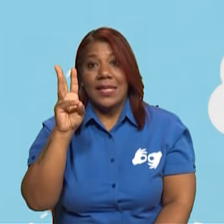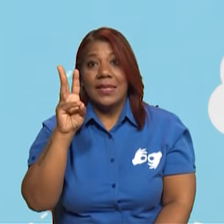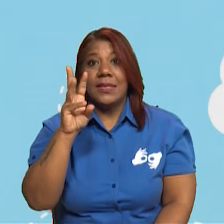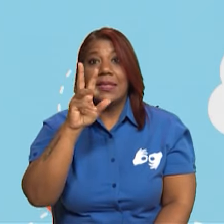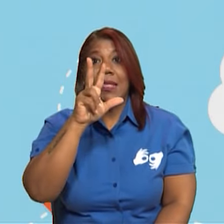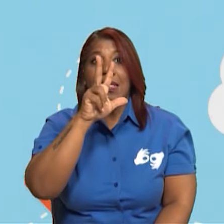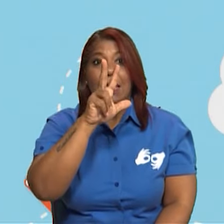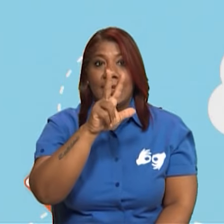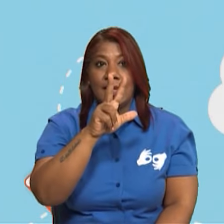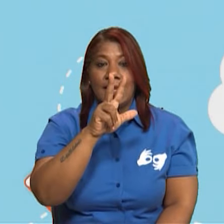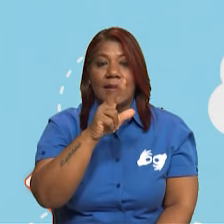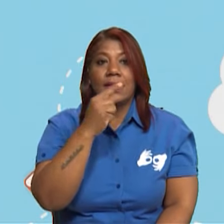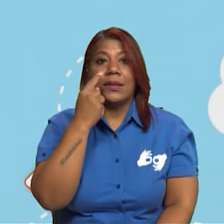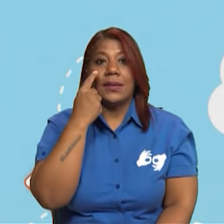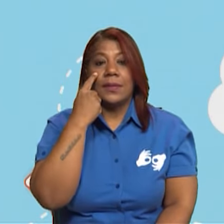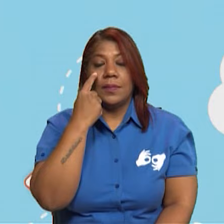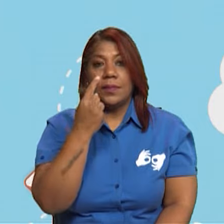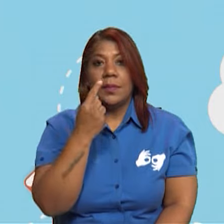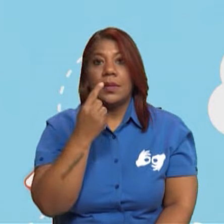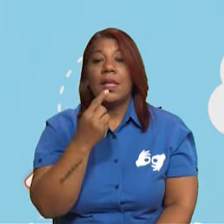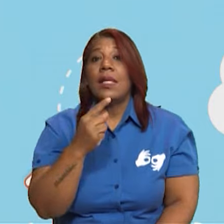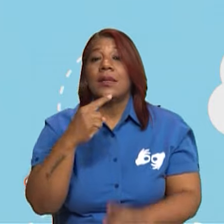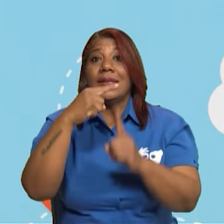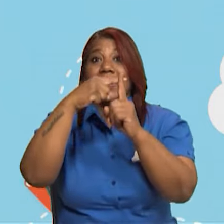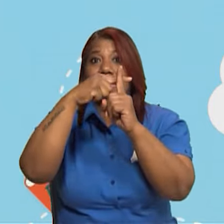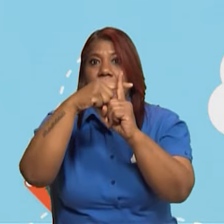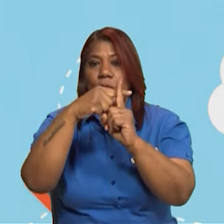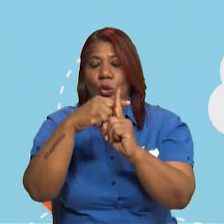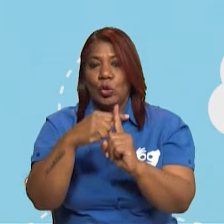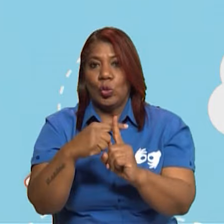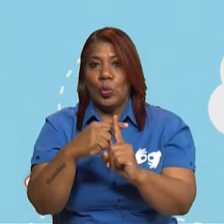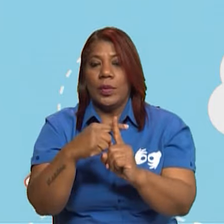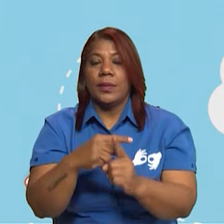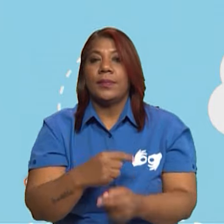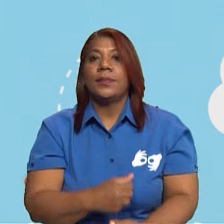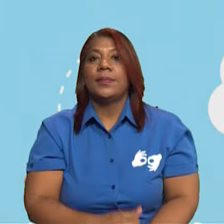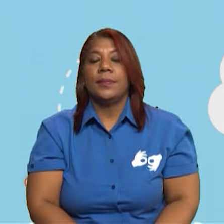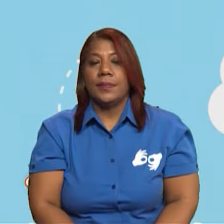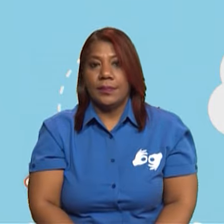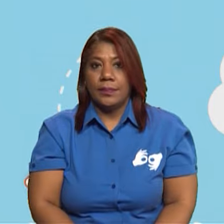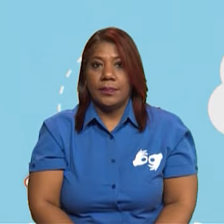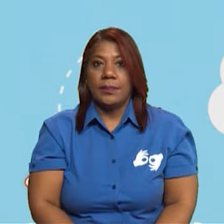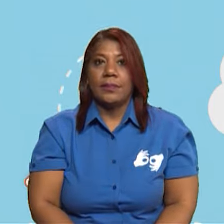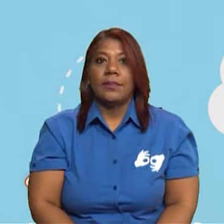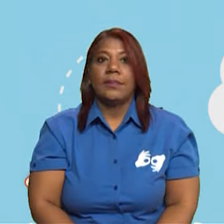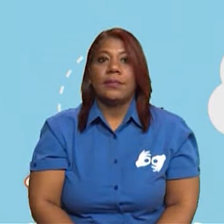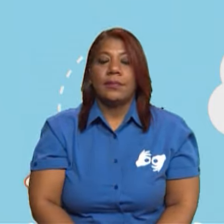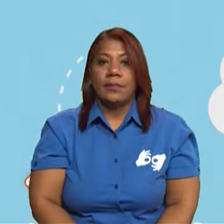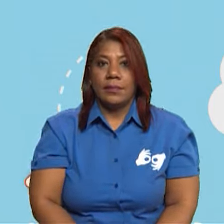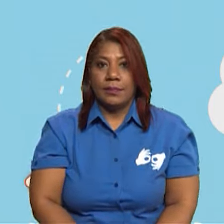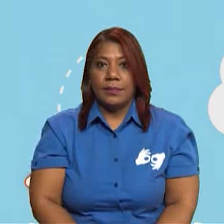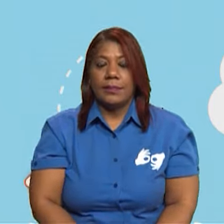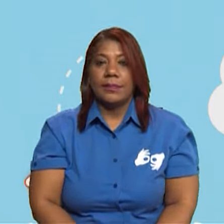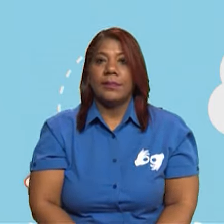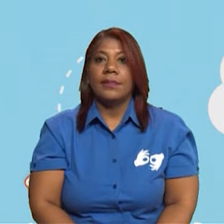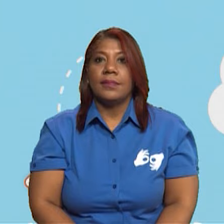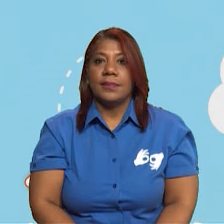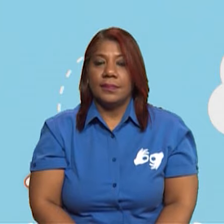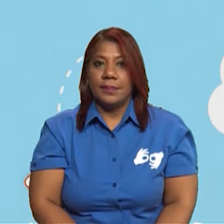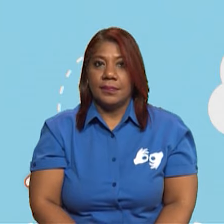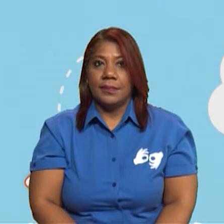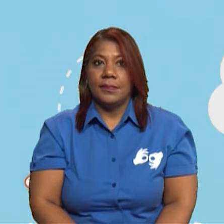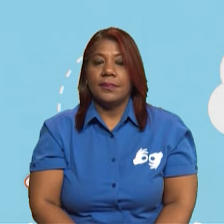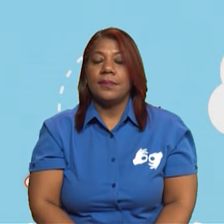sumamos esas decenas, ¿verdad? Usted lo va a hacer con la máquina sumadora. Correcto, maestra. Vamos a iniciar con el número